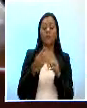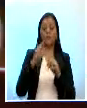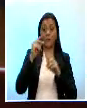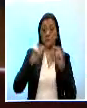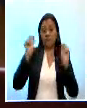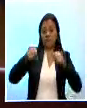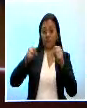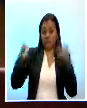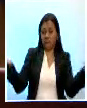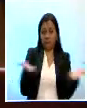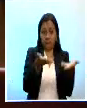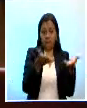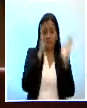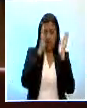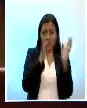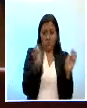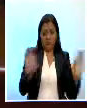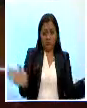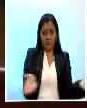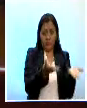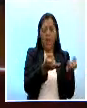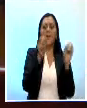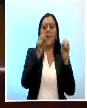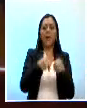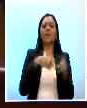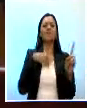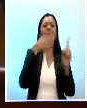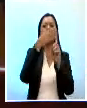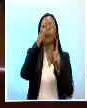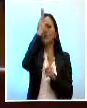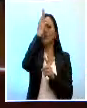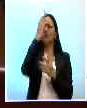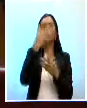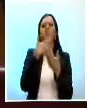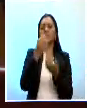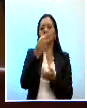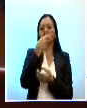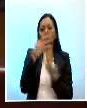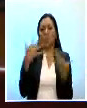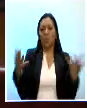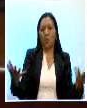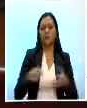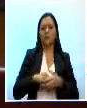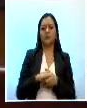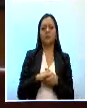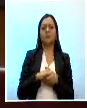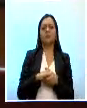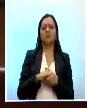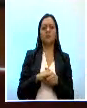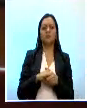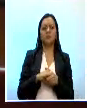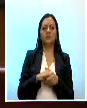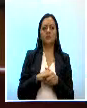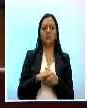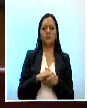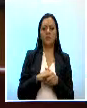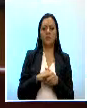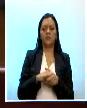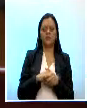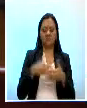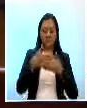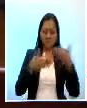ser atendidos, pero van a los hospitales y no tienen medicamentos, lo que finalmente dicen de que dan